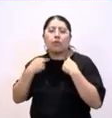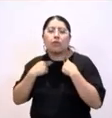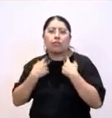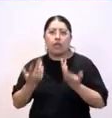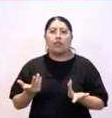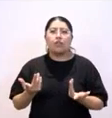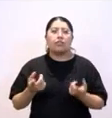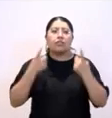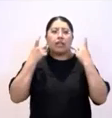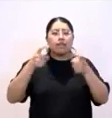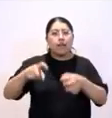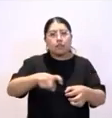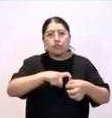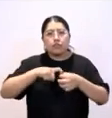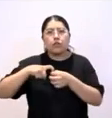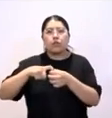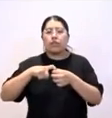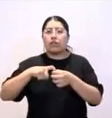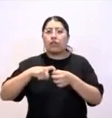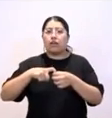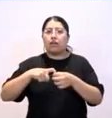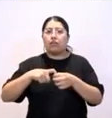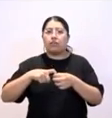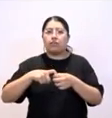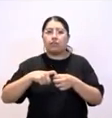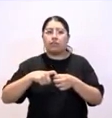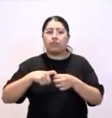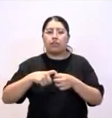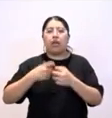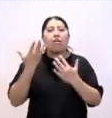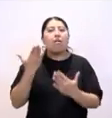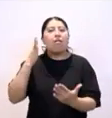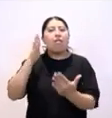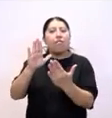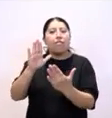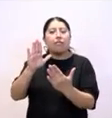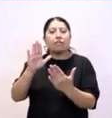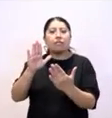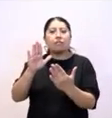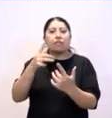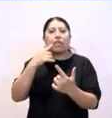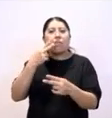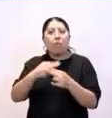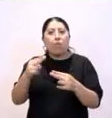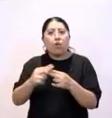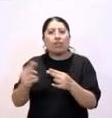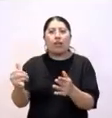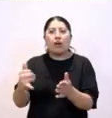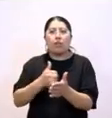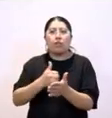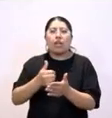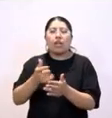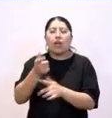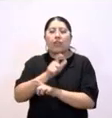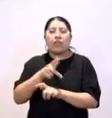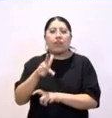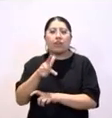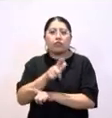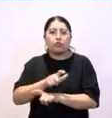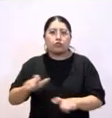de solidarizarse, de ponerse enfrente de esta política vulneradora de los derechos